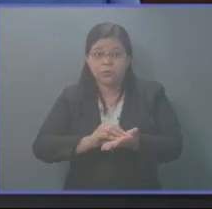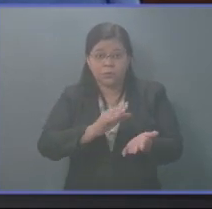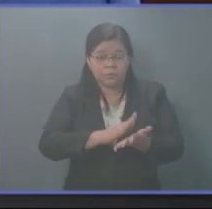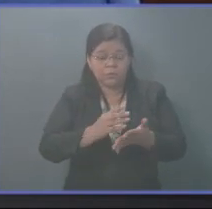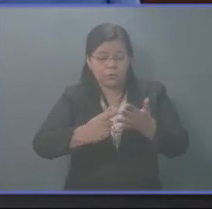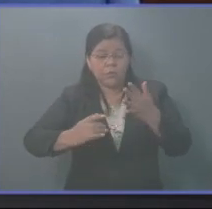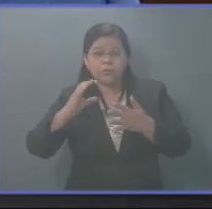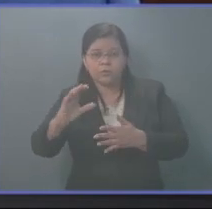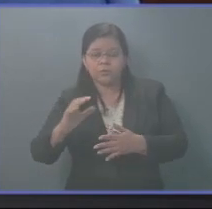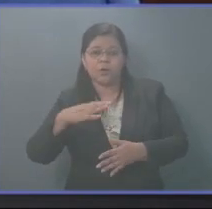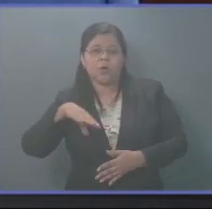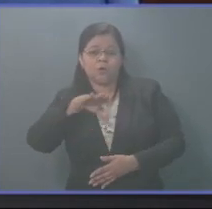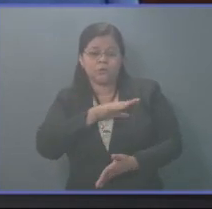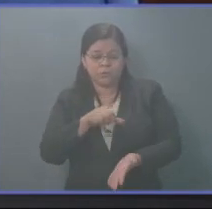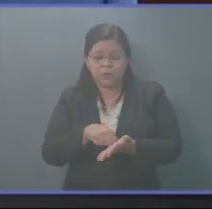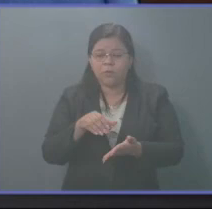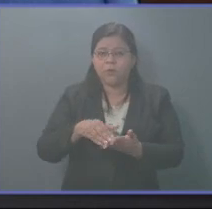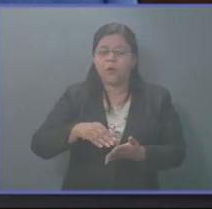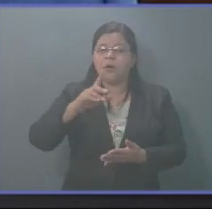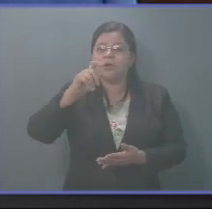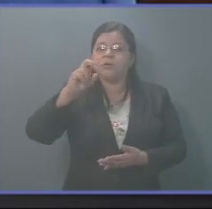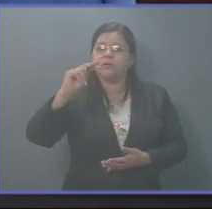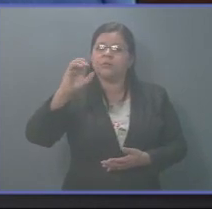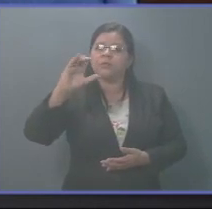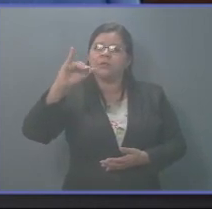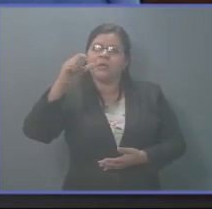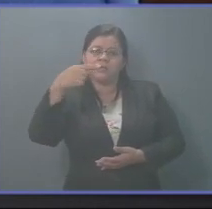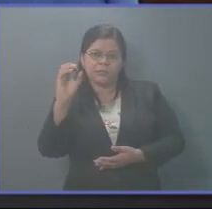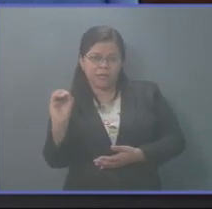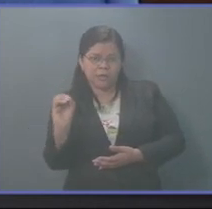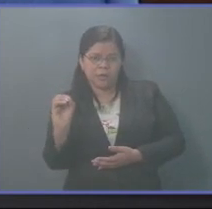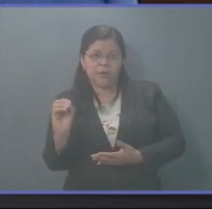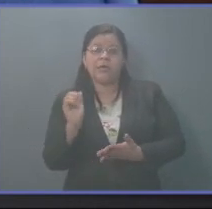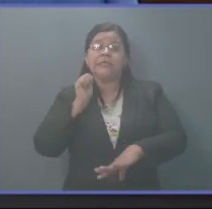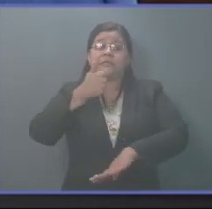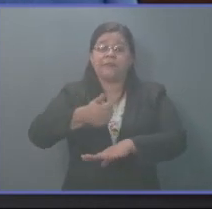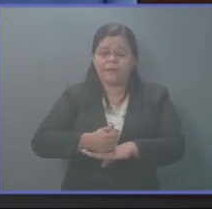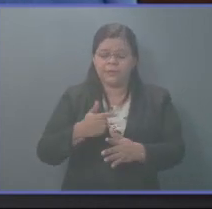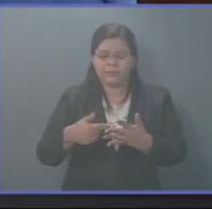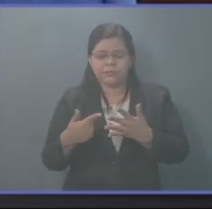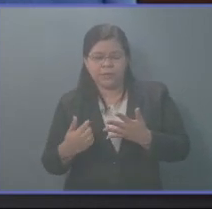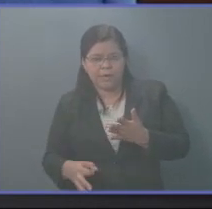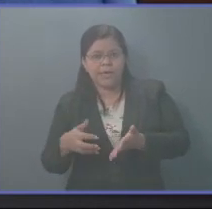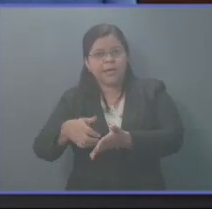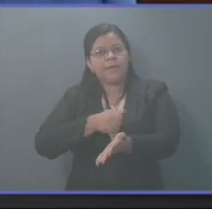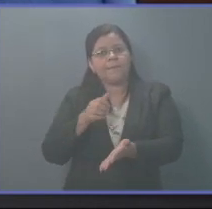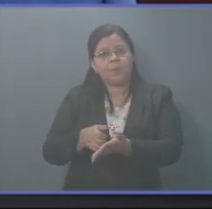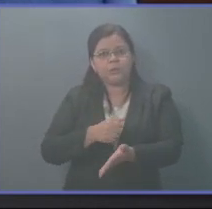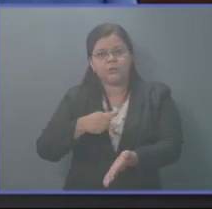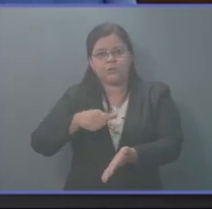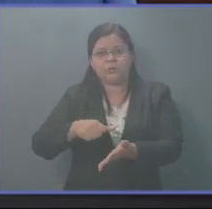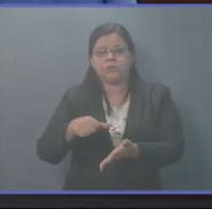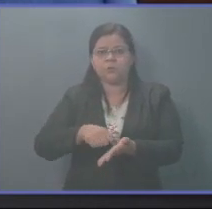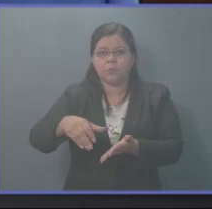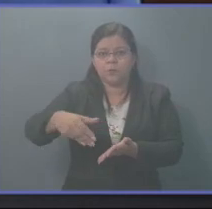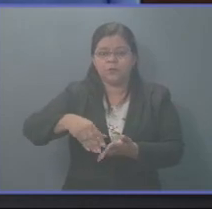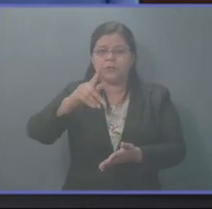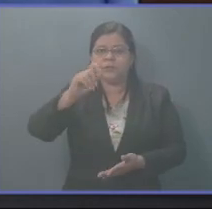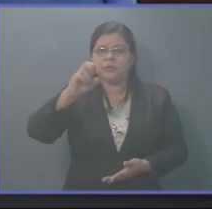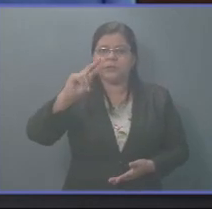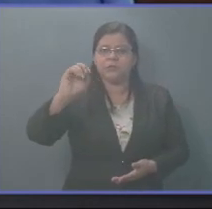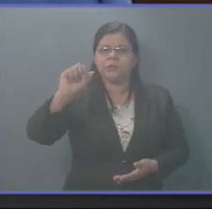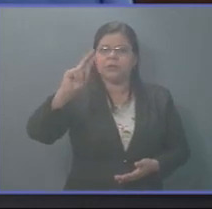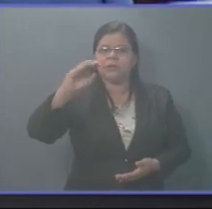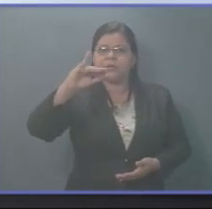y a iniciativa del Consejo Municipal de Tenancingo, departamento de Cuscatlán, decreta la presente ley de impuestos municipales del municipio